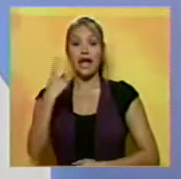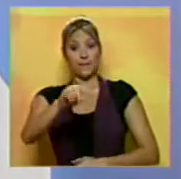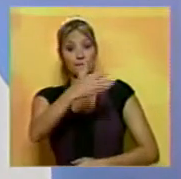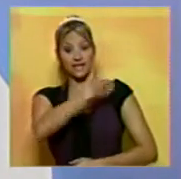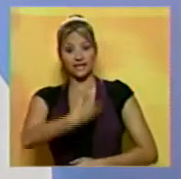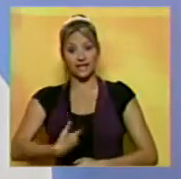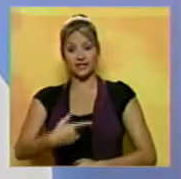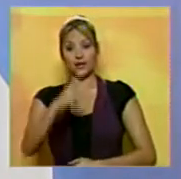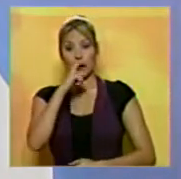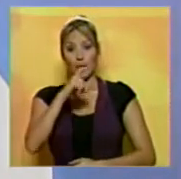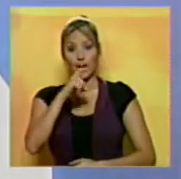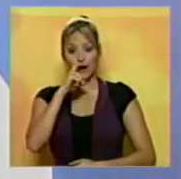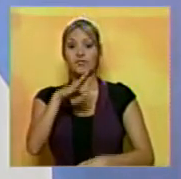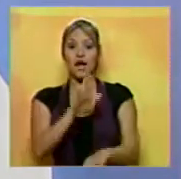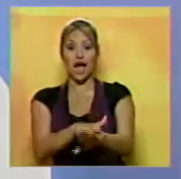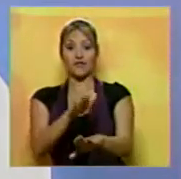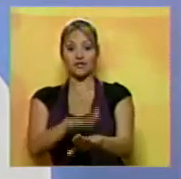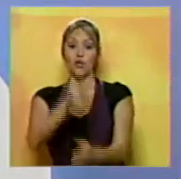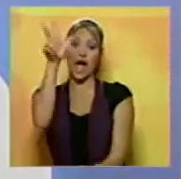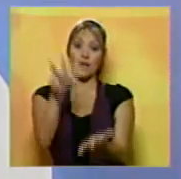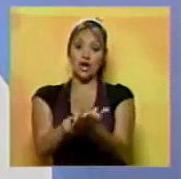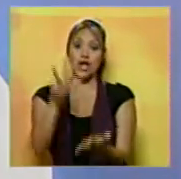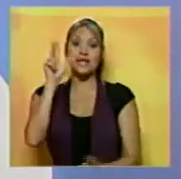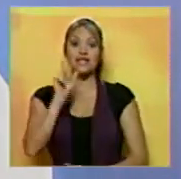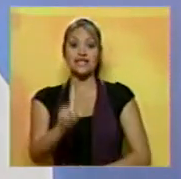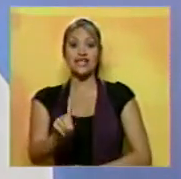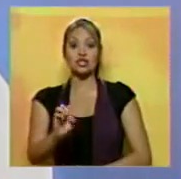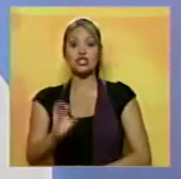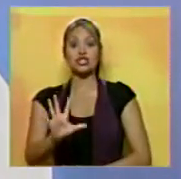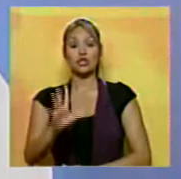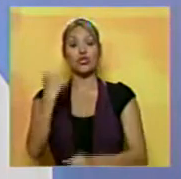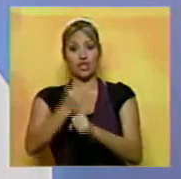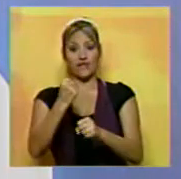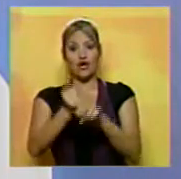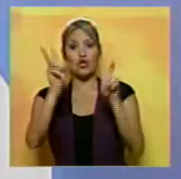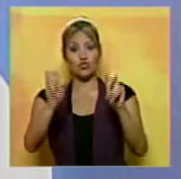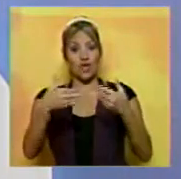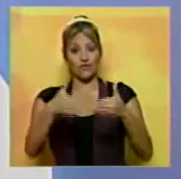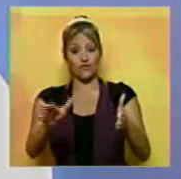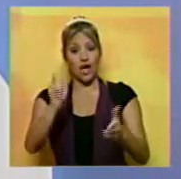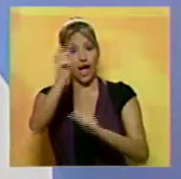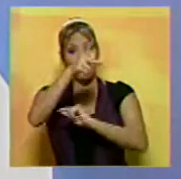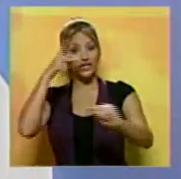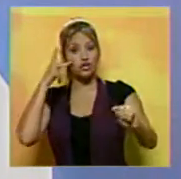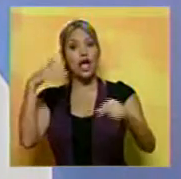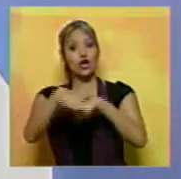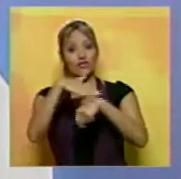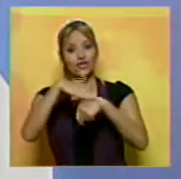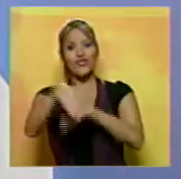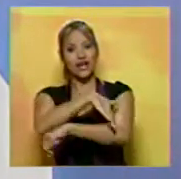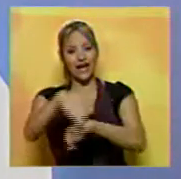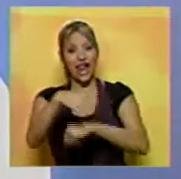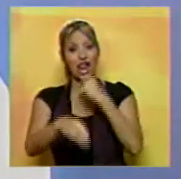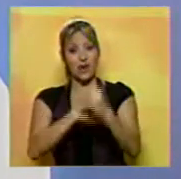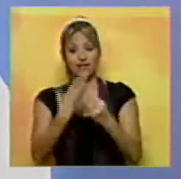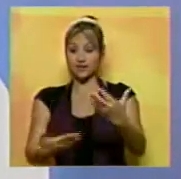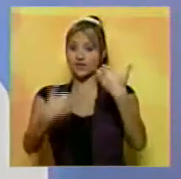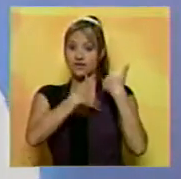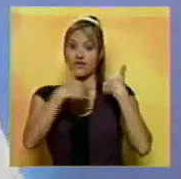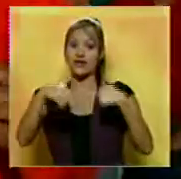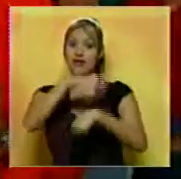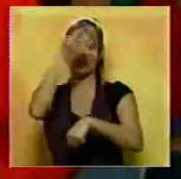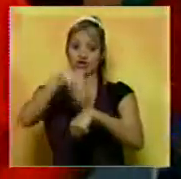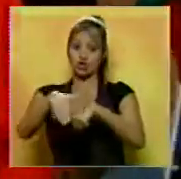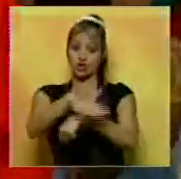El presidente Nicolás Maduro anunció la aprobación de 105 obras para el Estado Amazonas como parte del gobierno de calle que adelanta el Ejecutivo